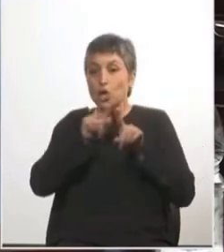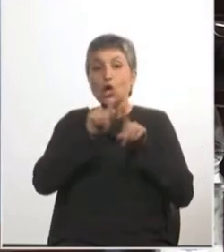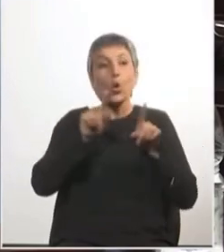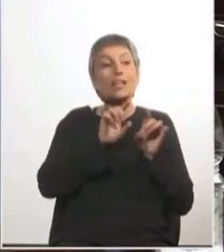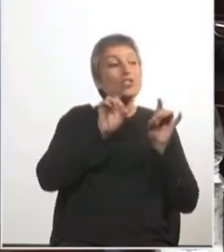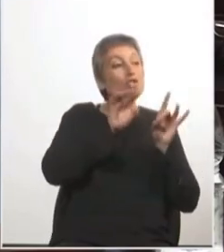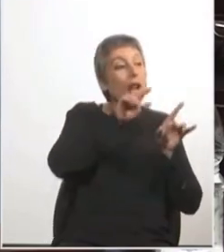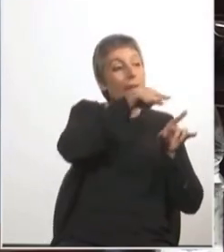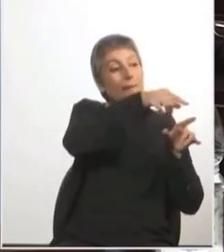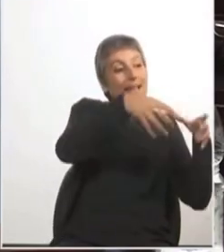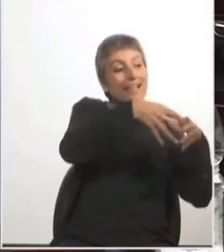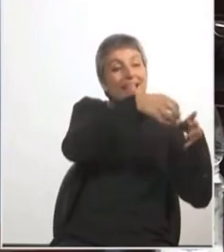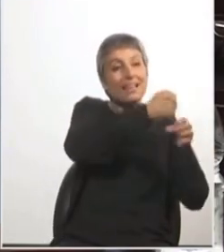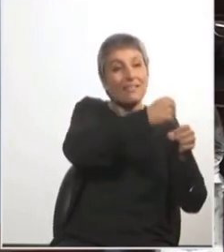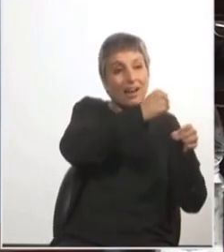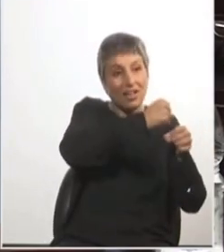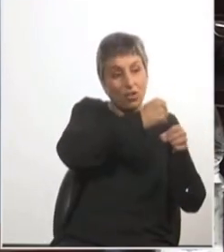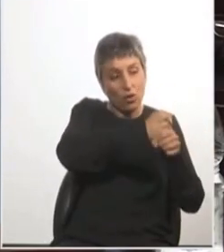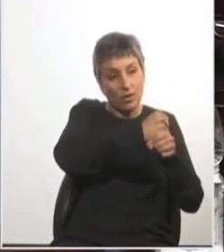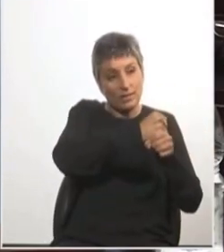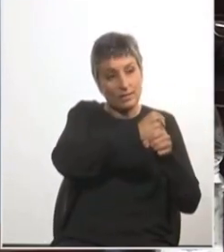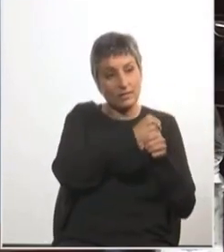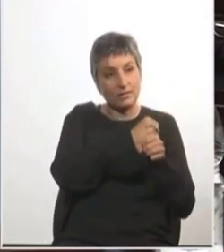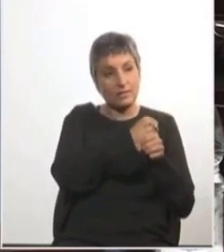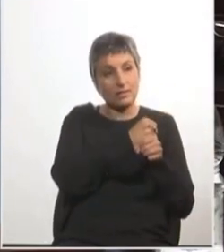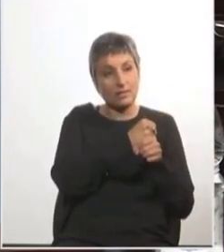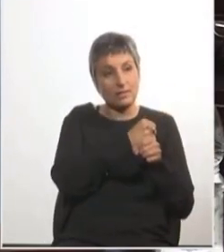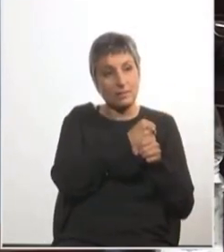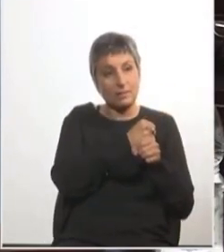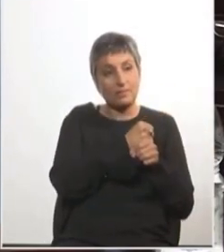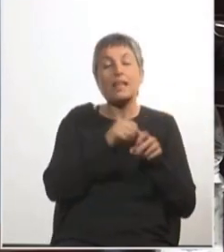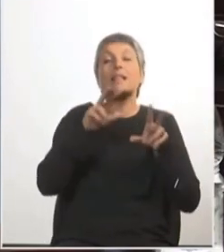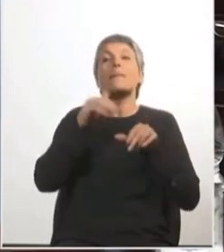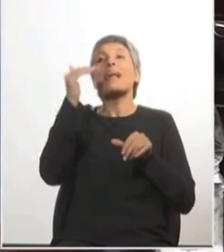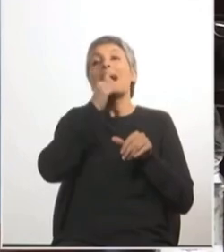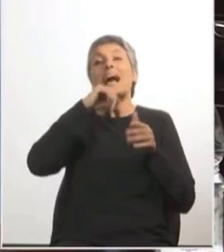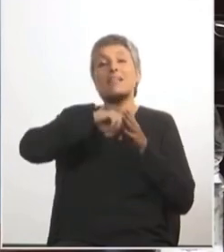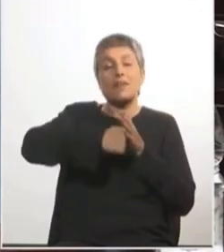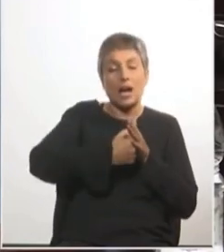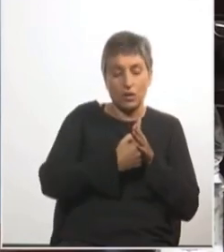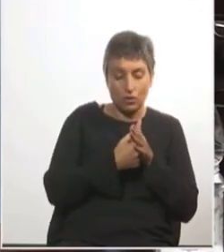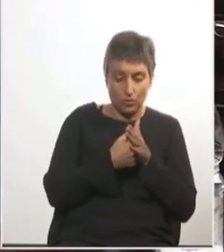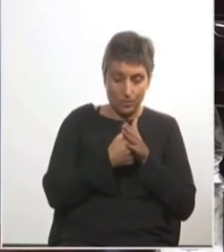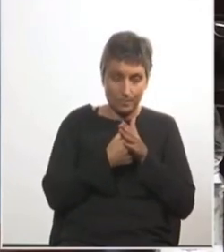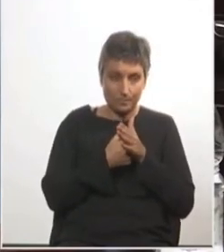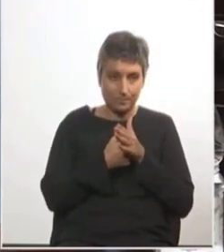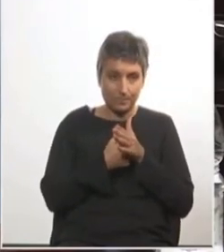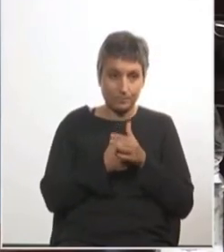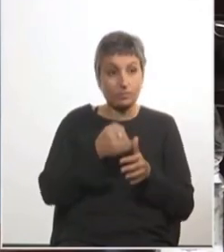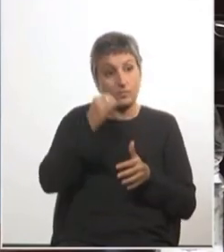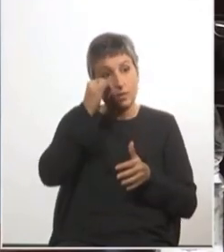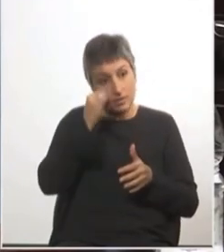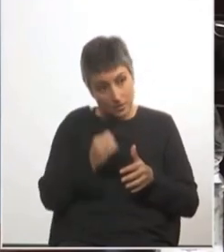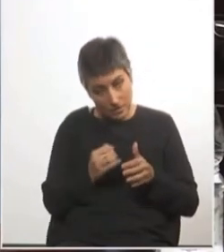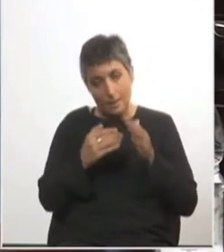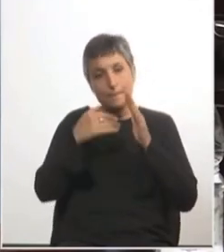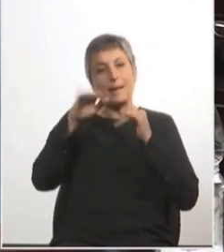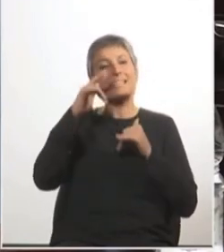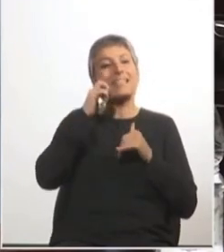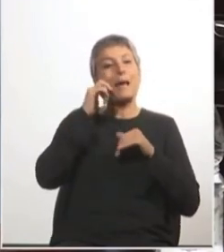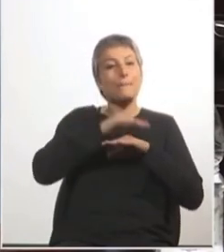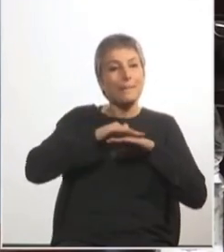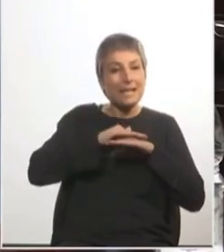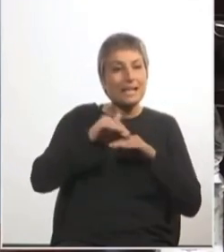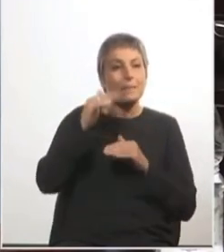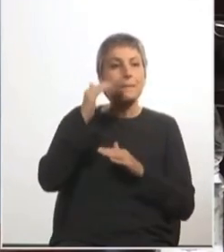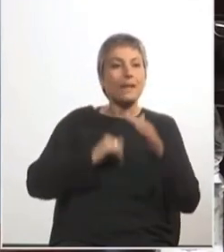pagaron solamente los trabajadores. En el caso de la caja bancaria, sí, subió la edad mínima,